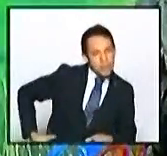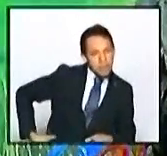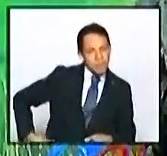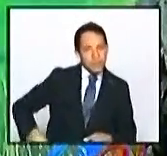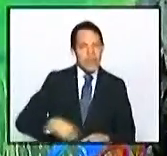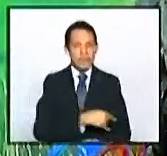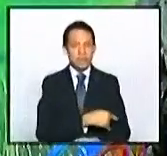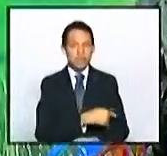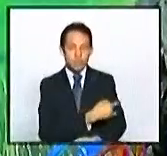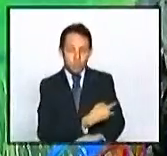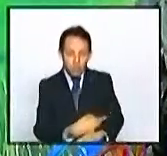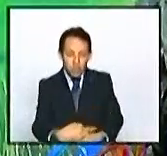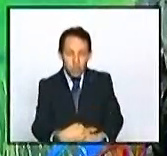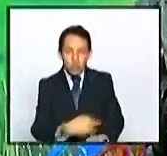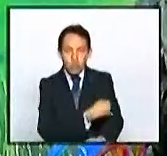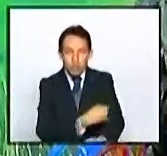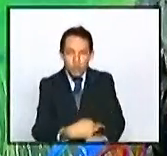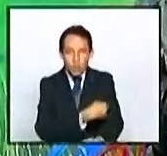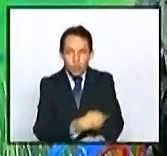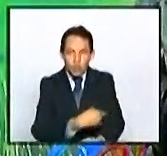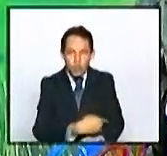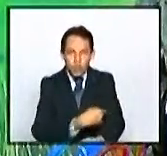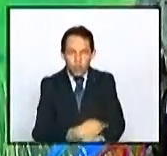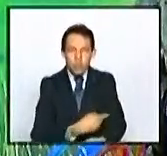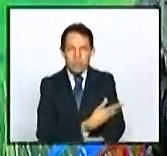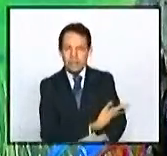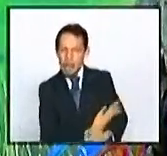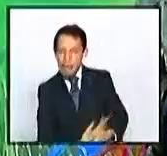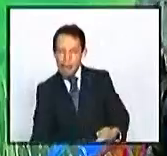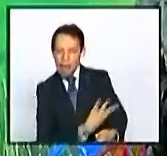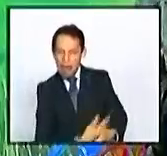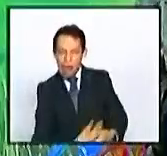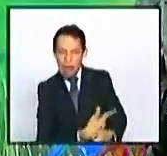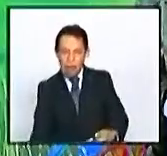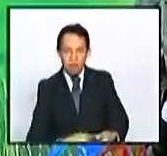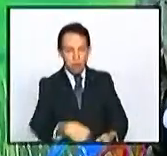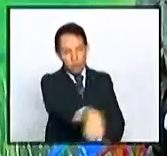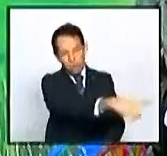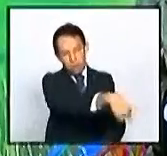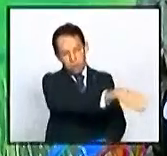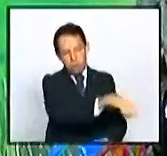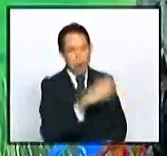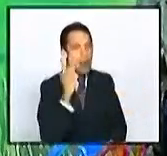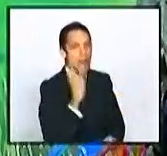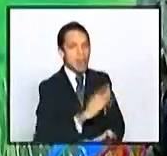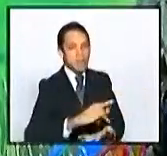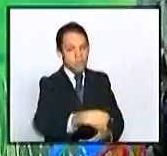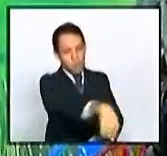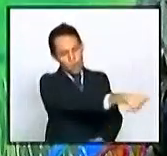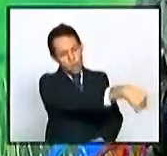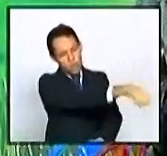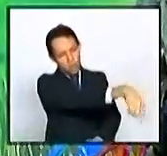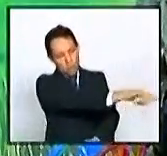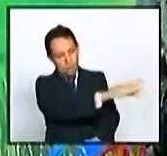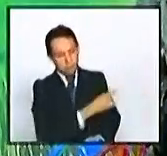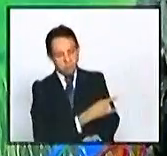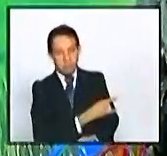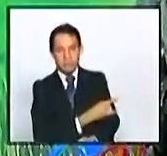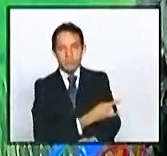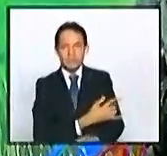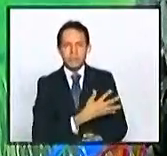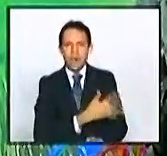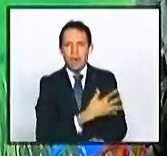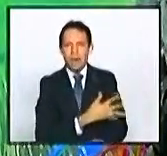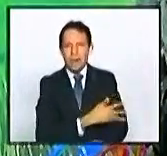venas unos aparatos y le saquen toda la sangre y el aparato la purifique y vuelva y se las meta a su cuerpo. Y eso lo